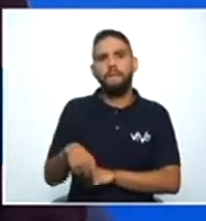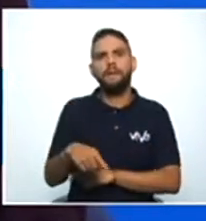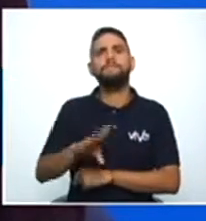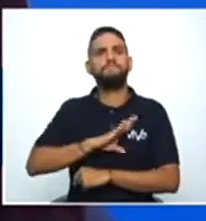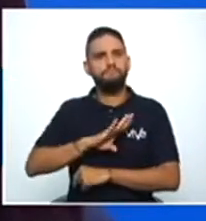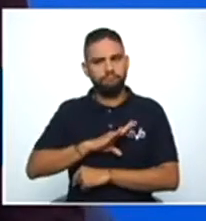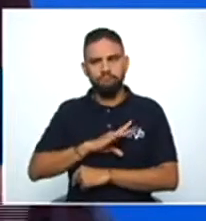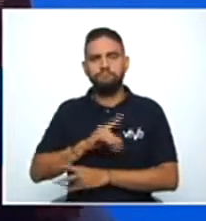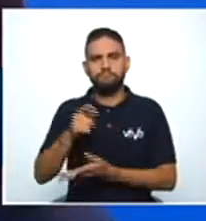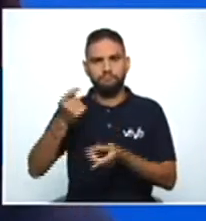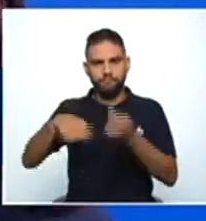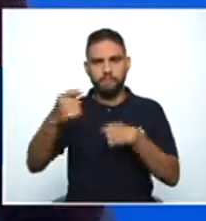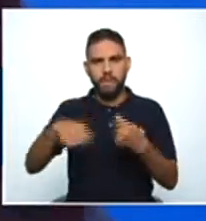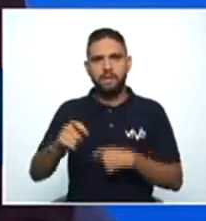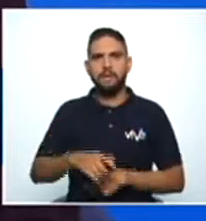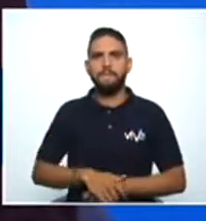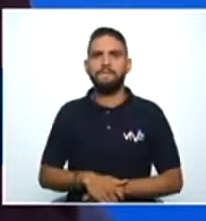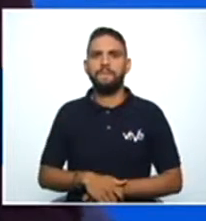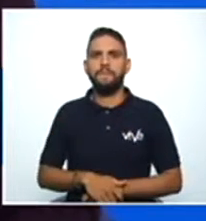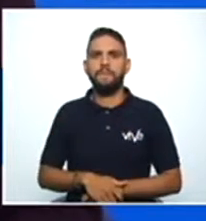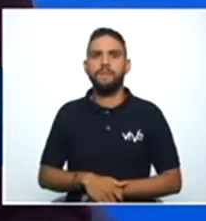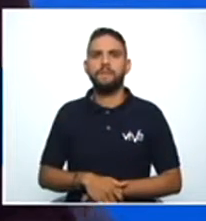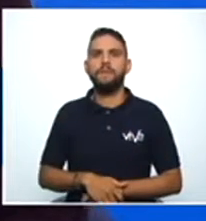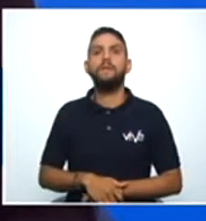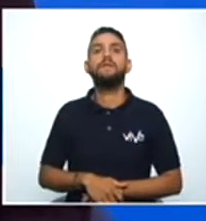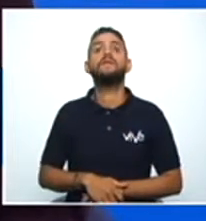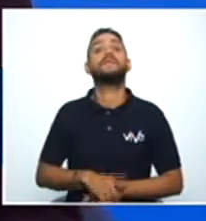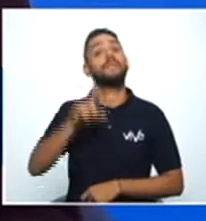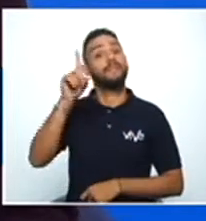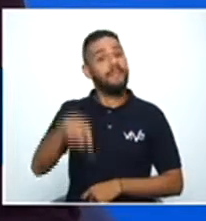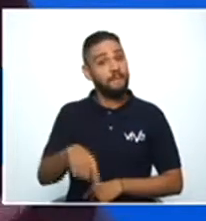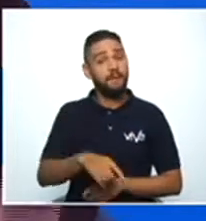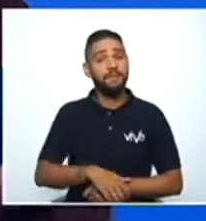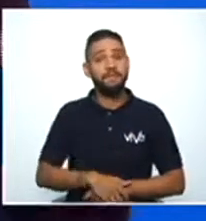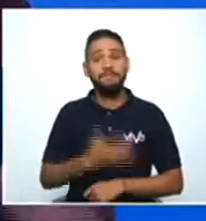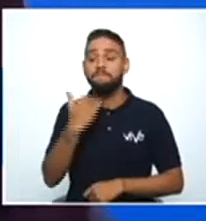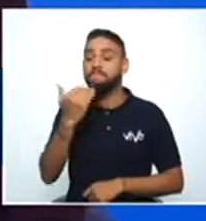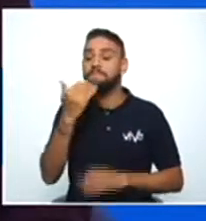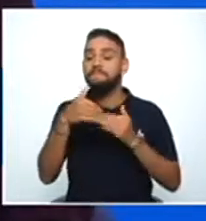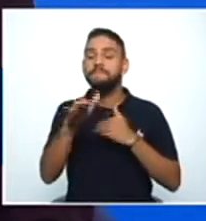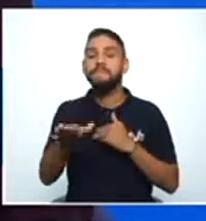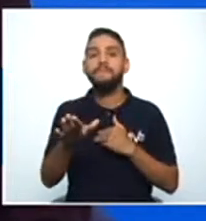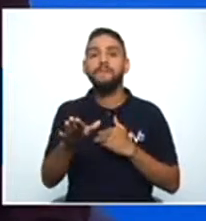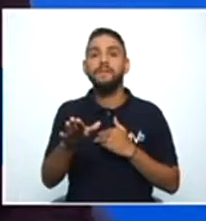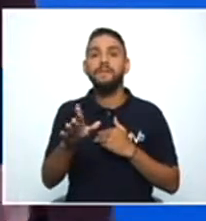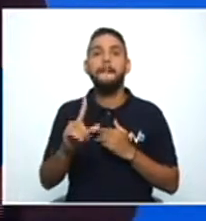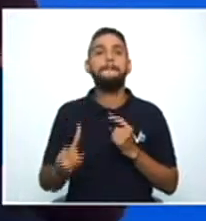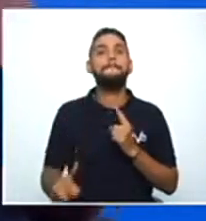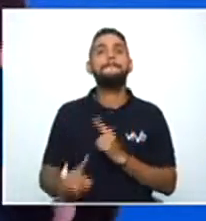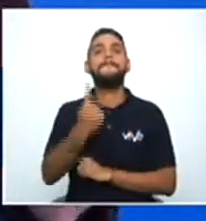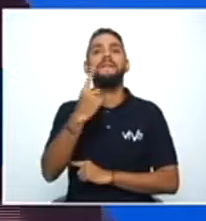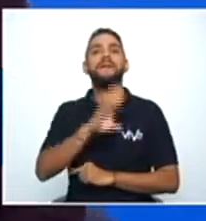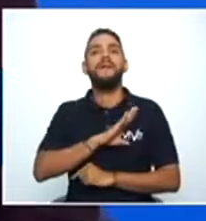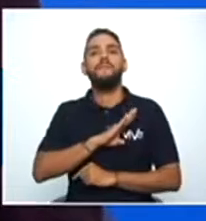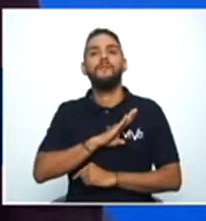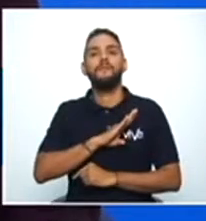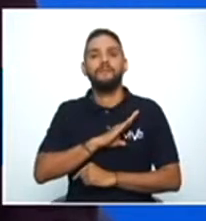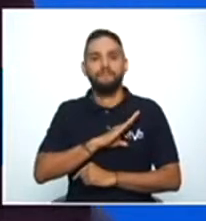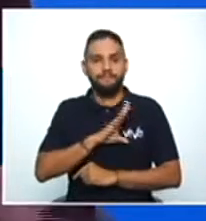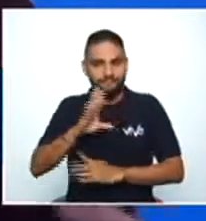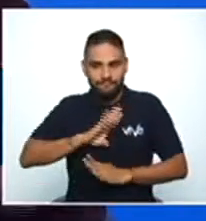publicadas por el central sobre el disco y hacemos referencia también de la primicia estamos a punto de inaugurar la primera disco tienda sentís